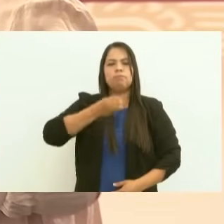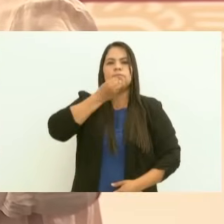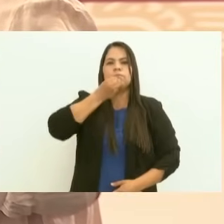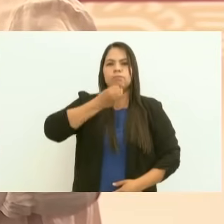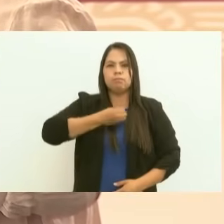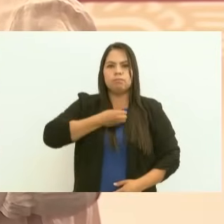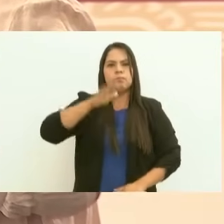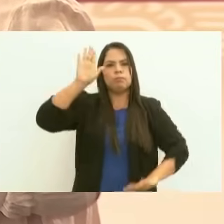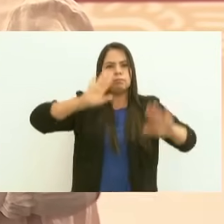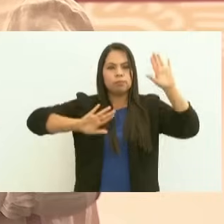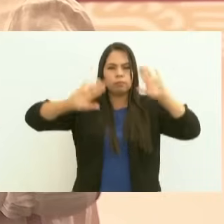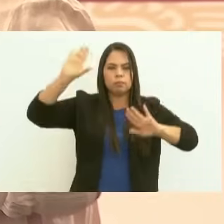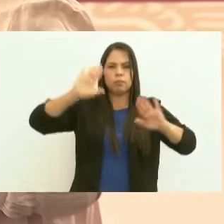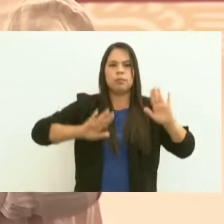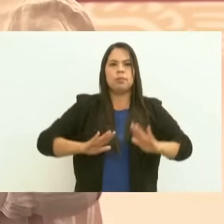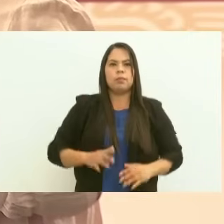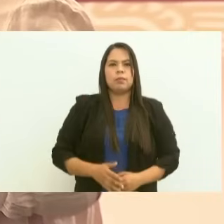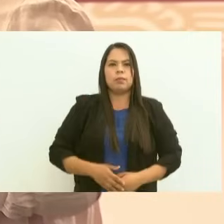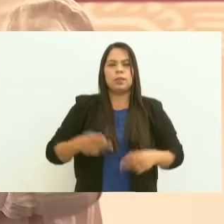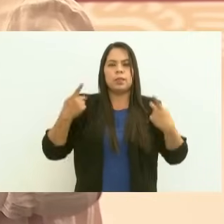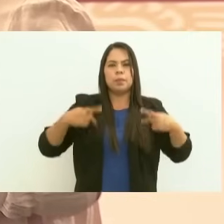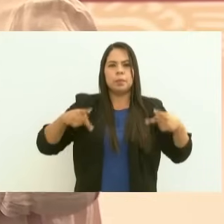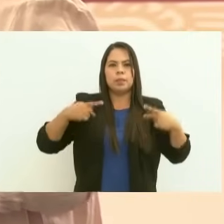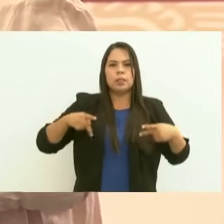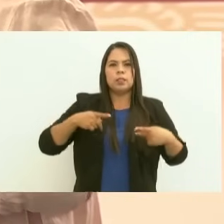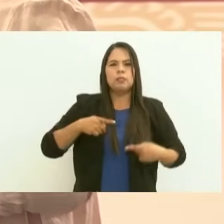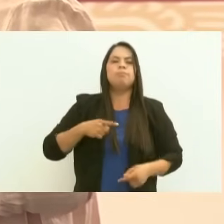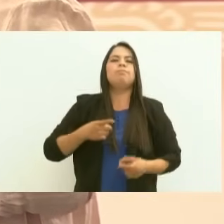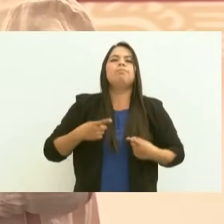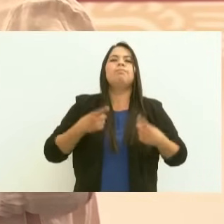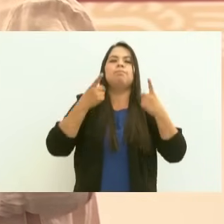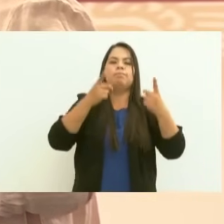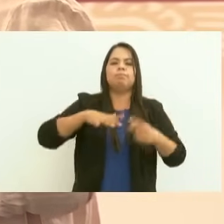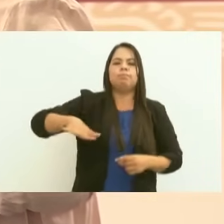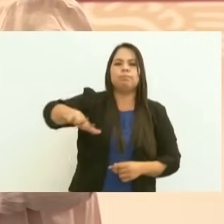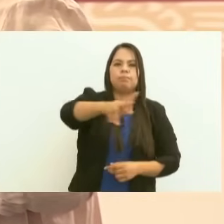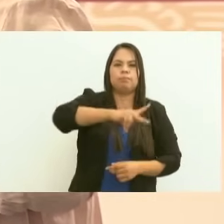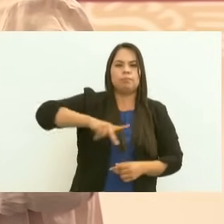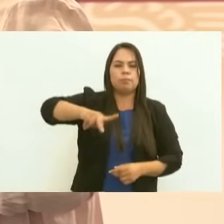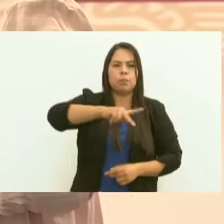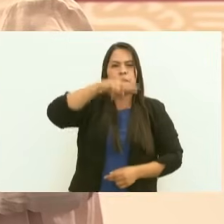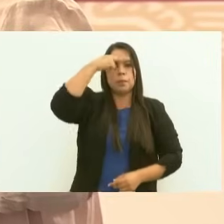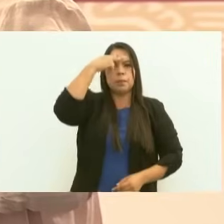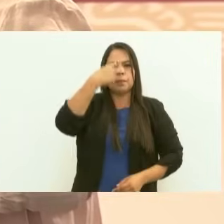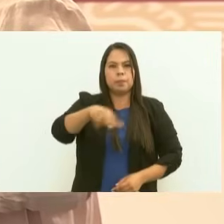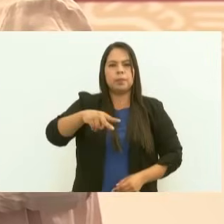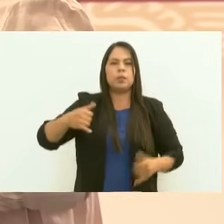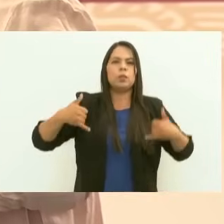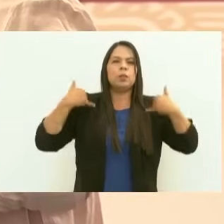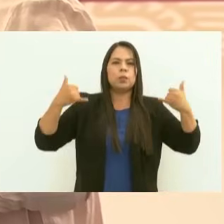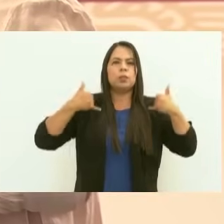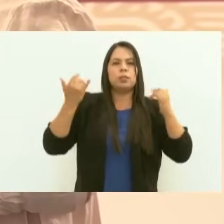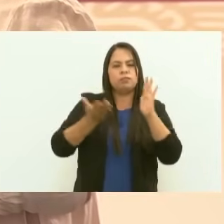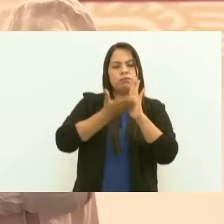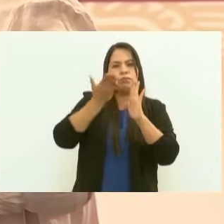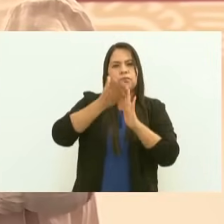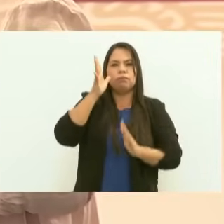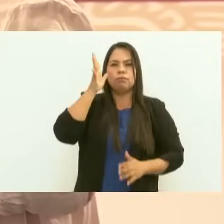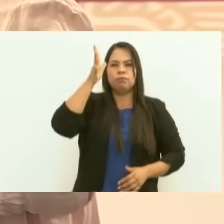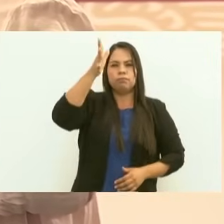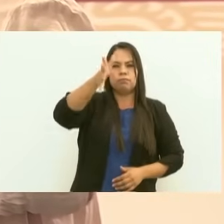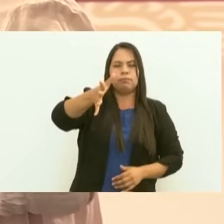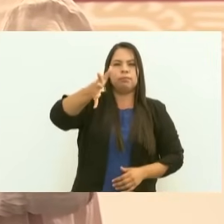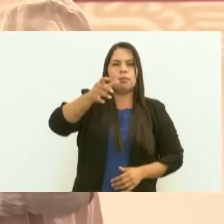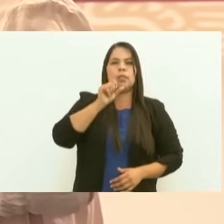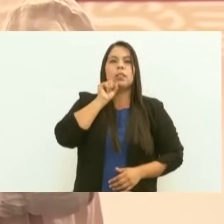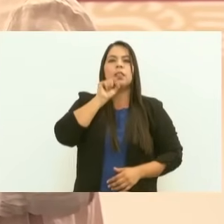y participación ciudadana que le devuelven la dignidad al pueblo de México, desde los jóvenes que construyen el futuro y